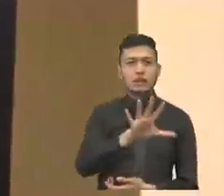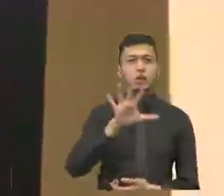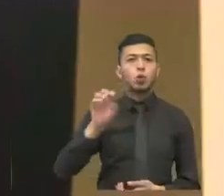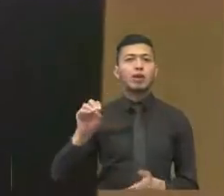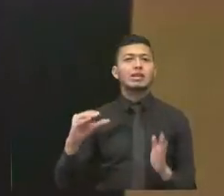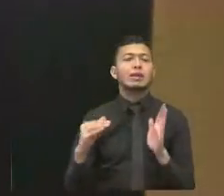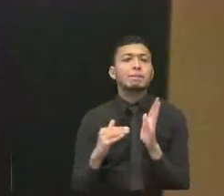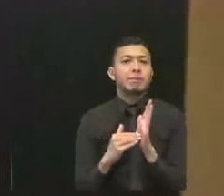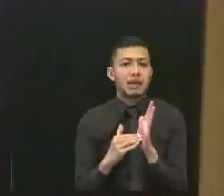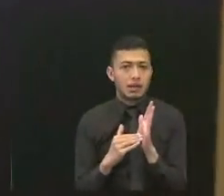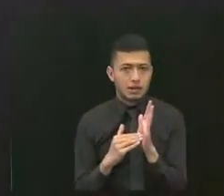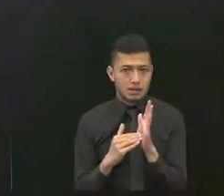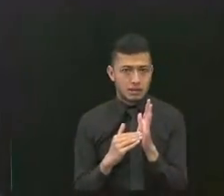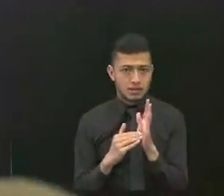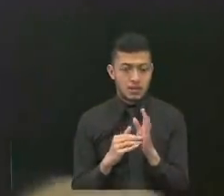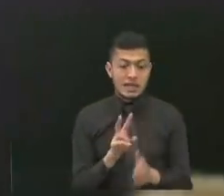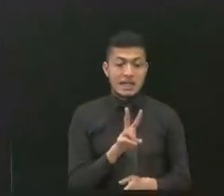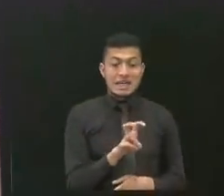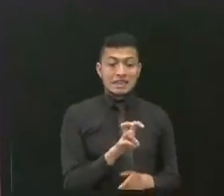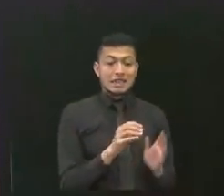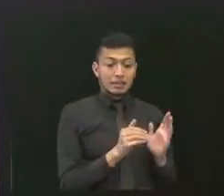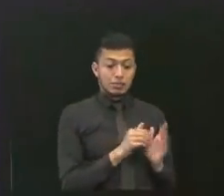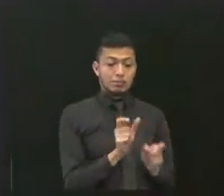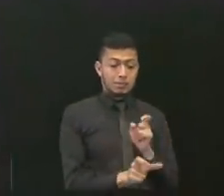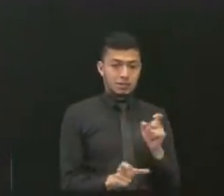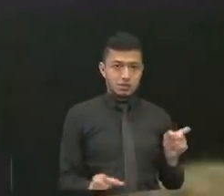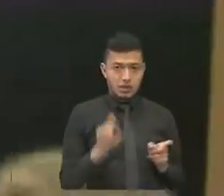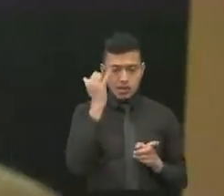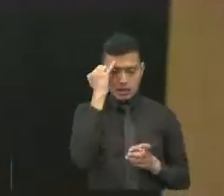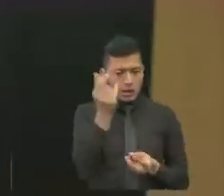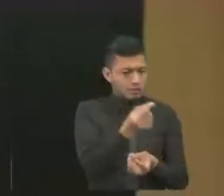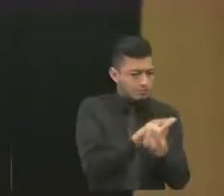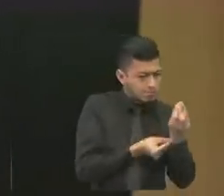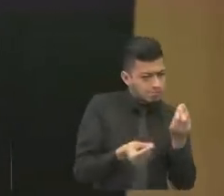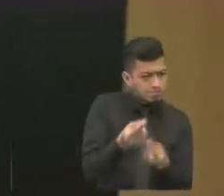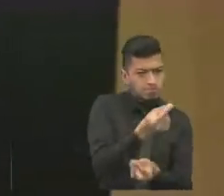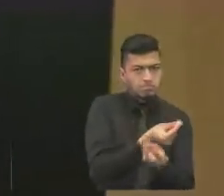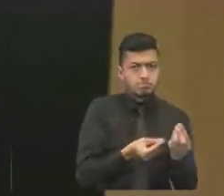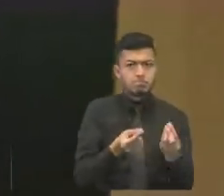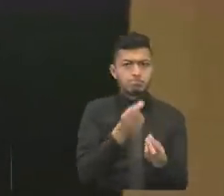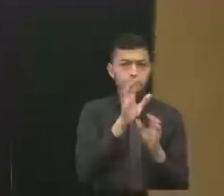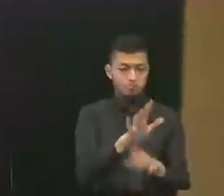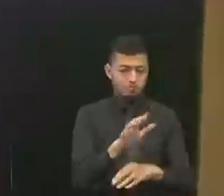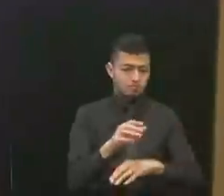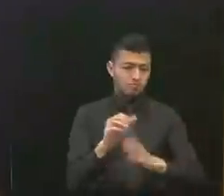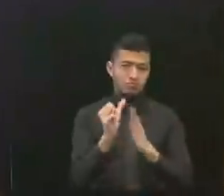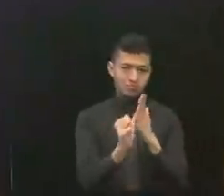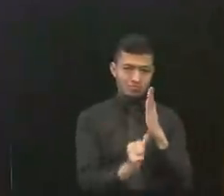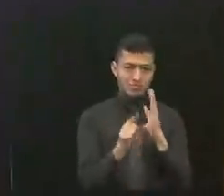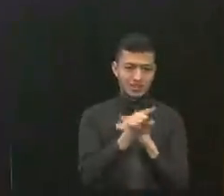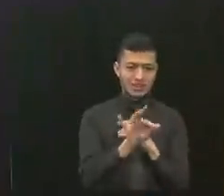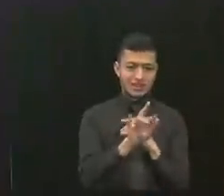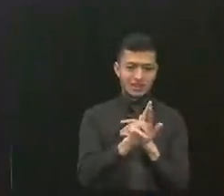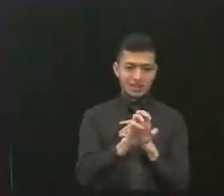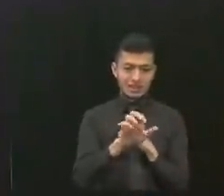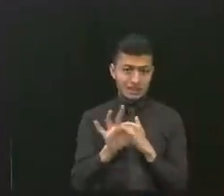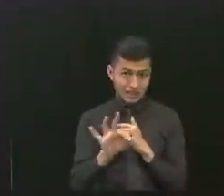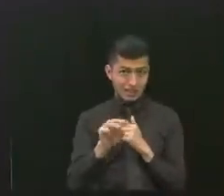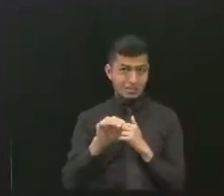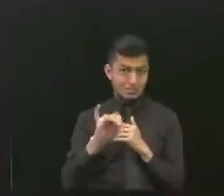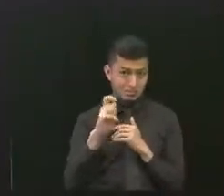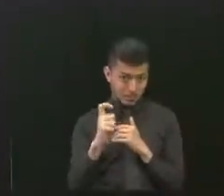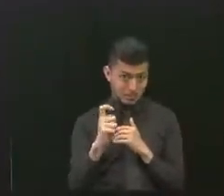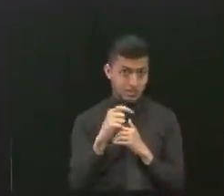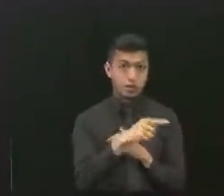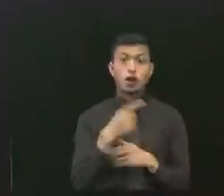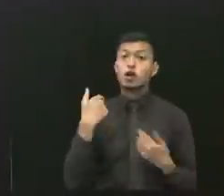50.000, 7.000 de ellas diseñando con StreetMix y esperamos pues que esto les guste, pero lo vamos a discutir, esta